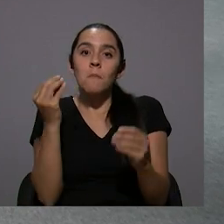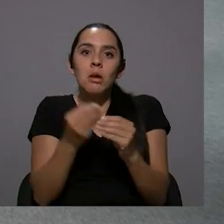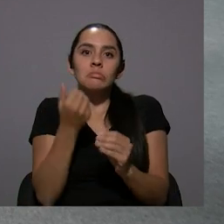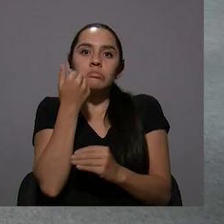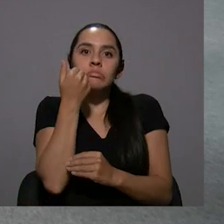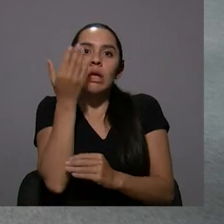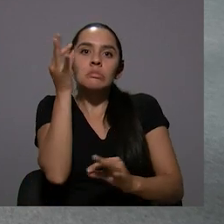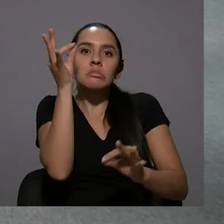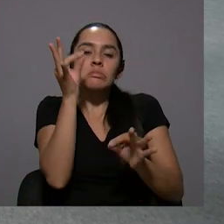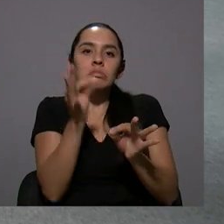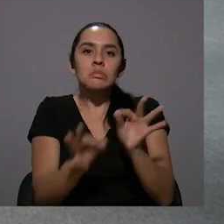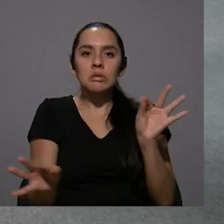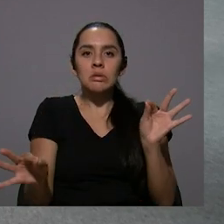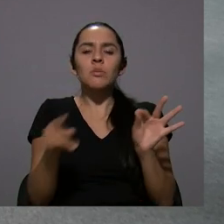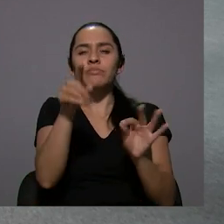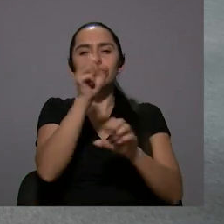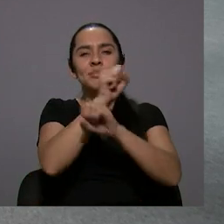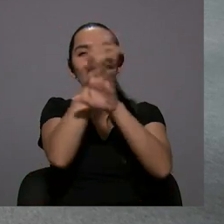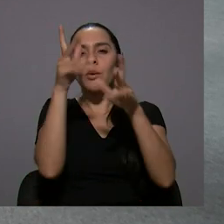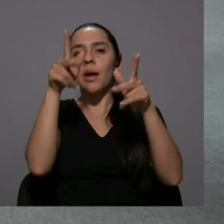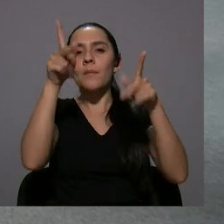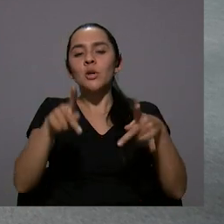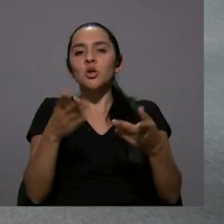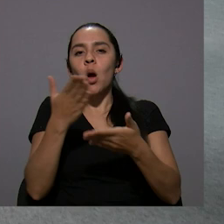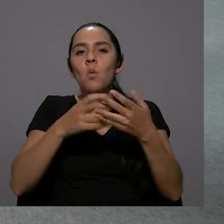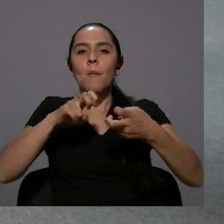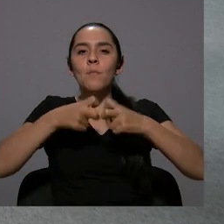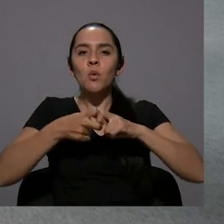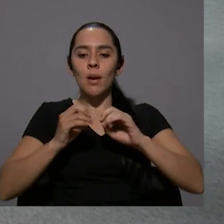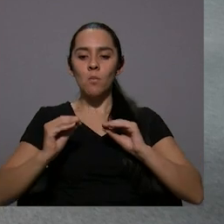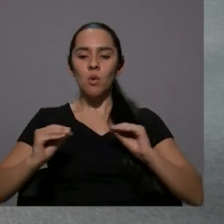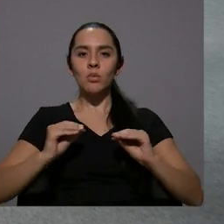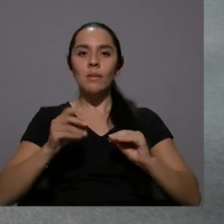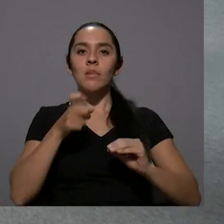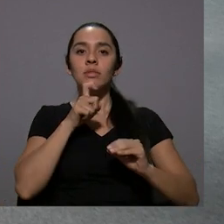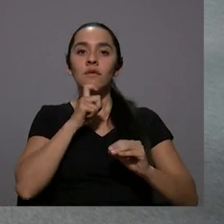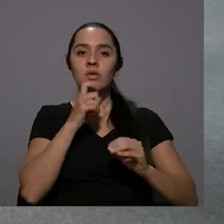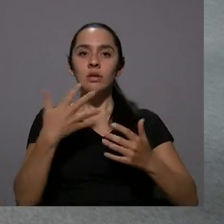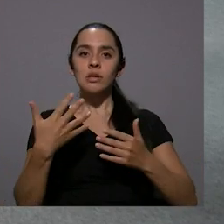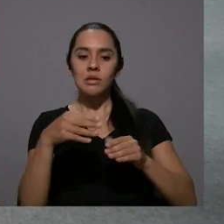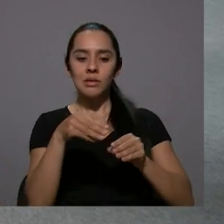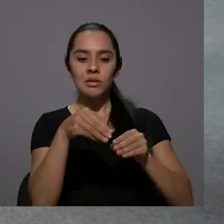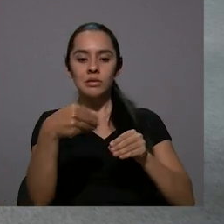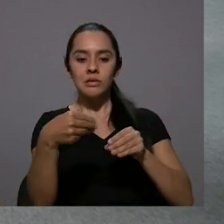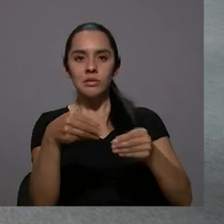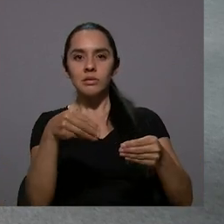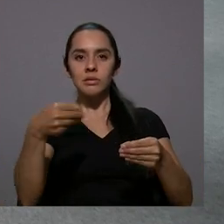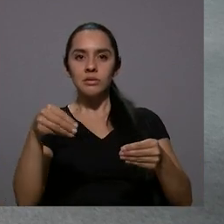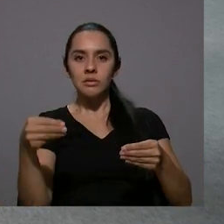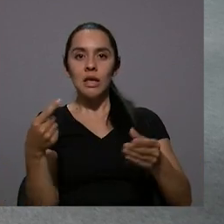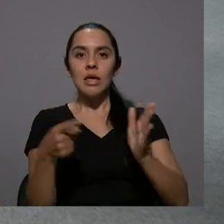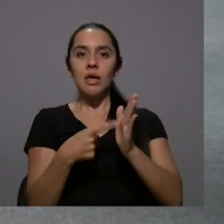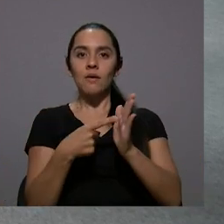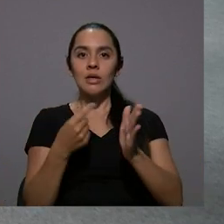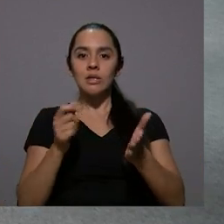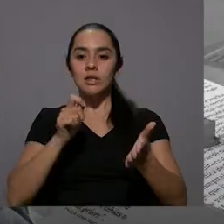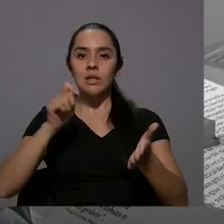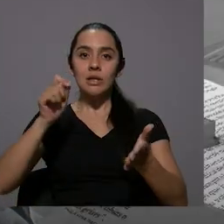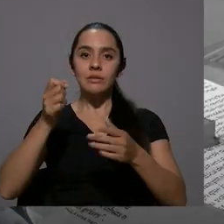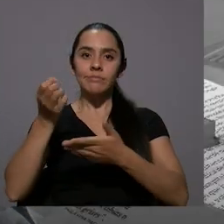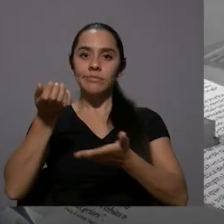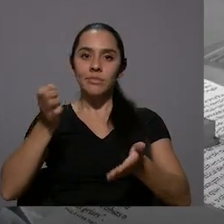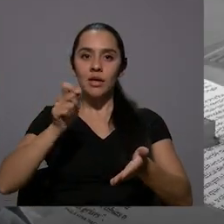sencillo más sencillo Porque Imagínese una persona con problemas de movilidad le cuesta más abrir la papeleta y marcar y a veces hace un voto nulo